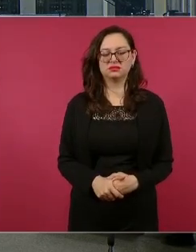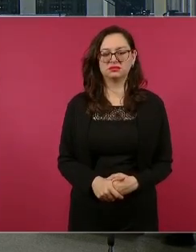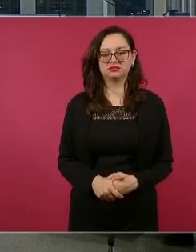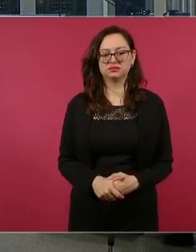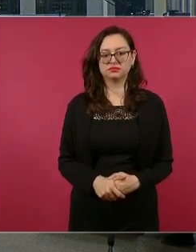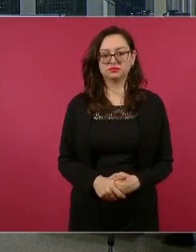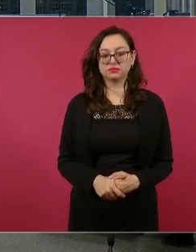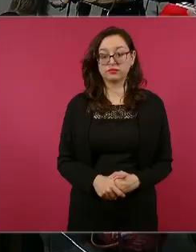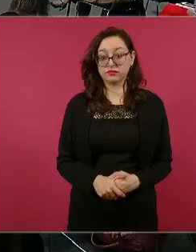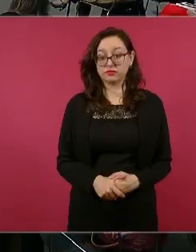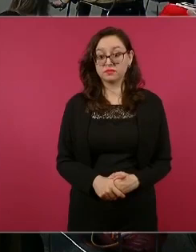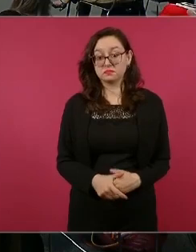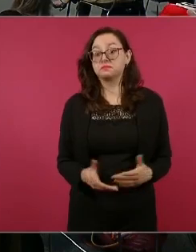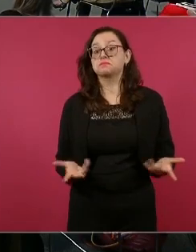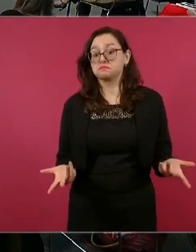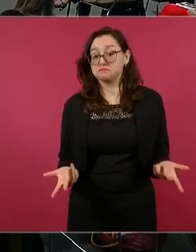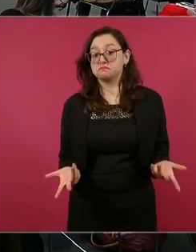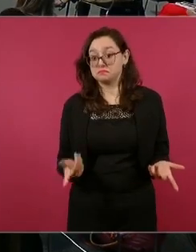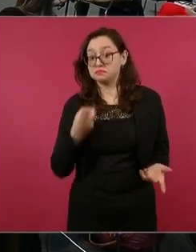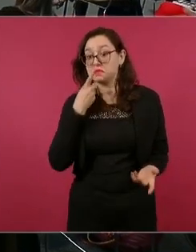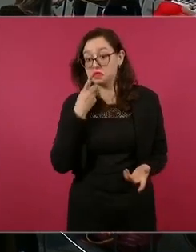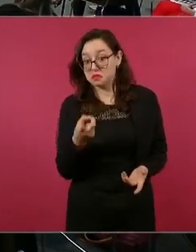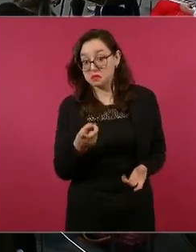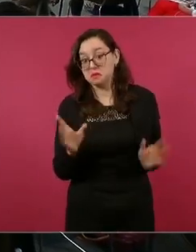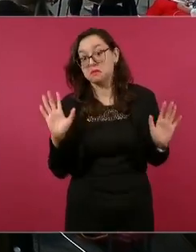Sí, pues si ya lo dijo, sí.